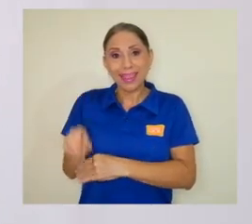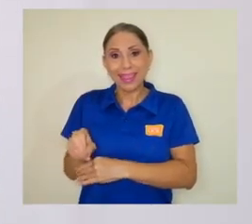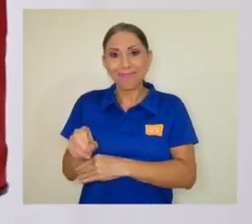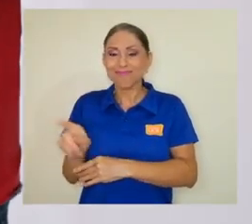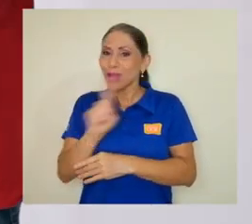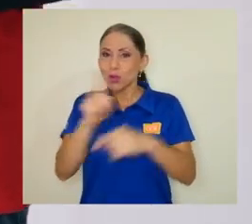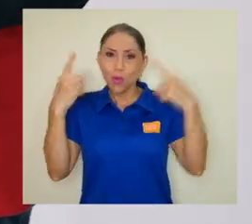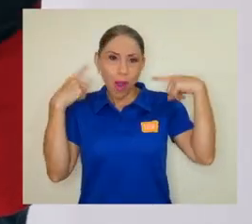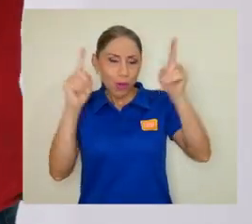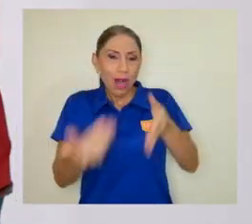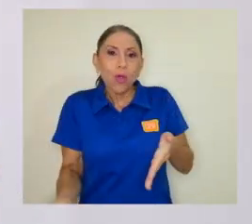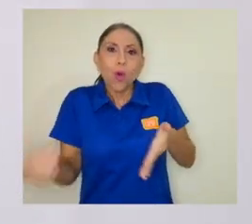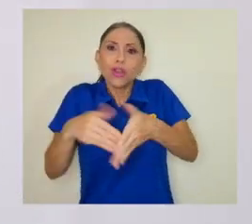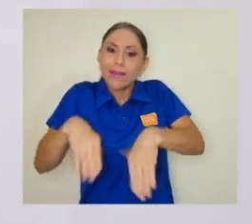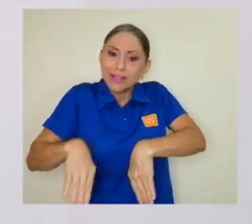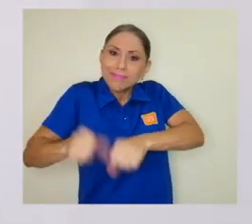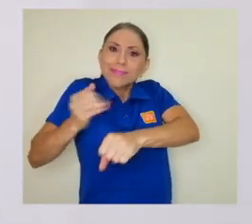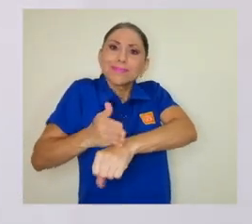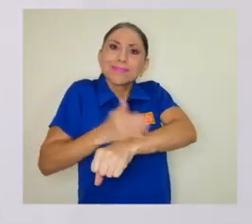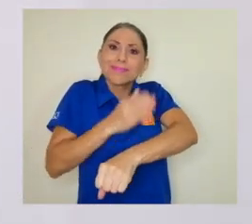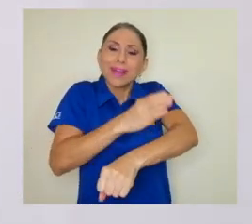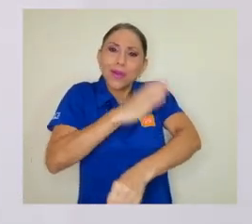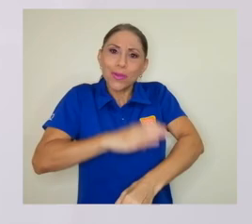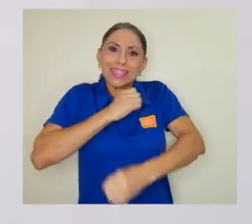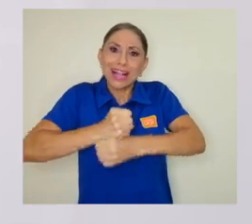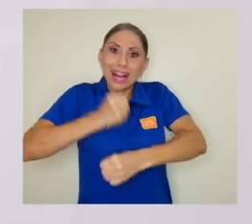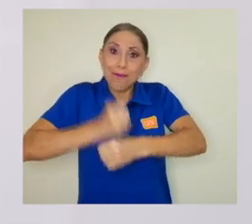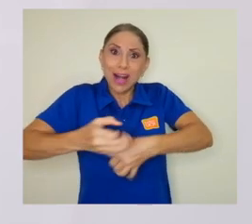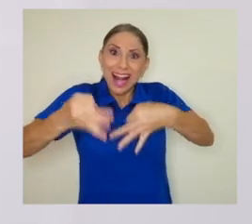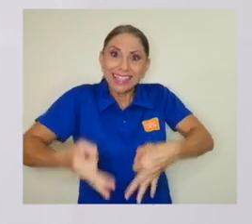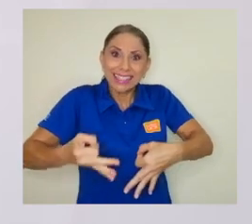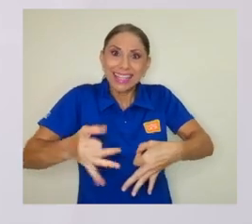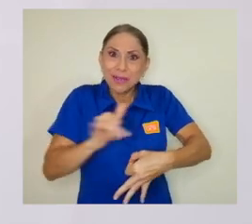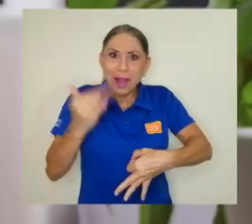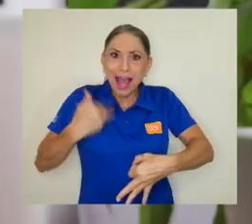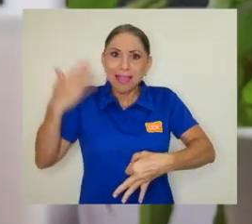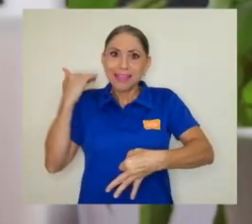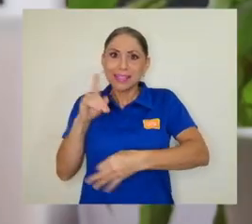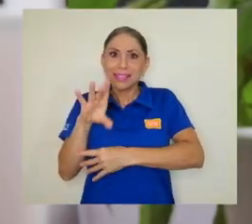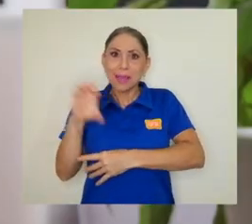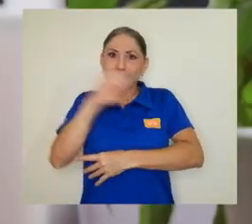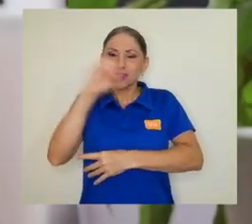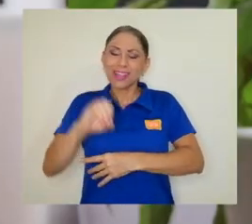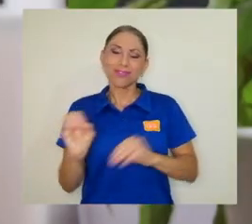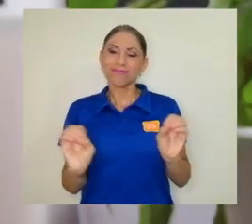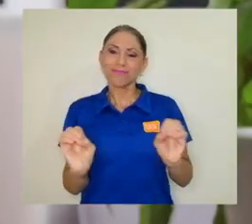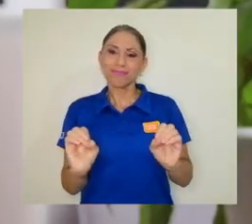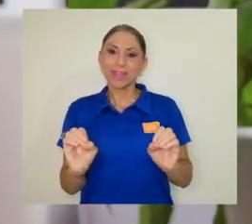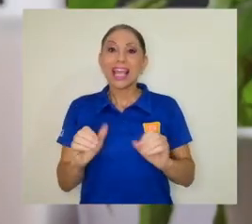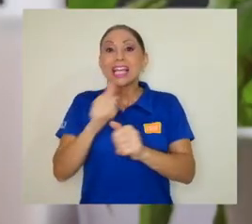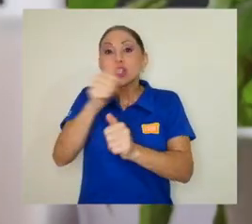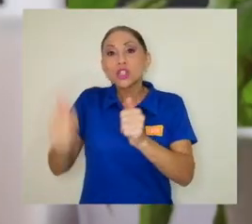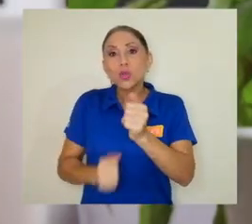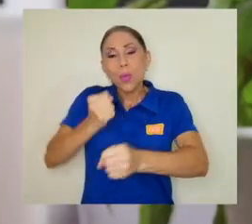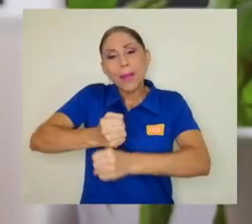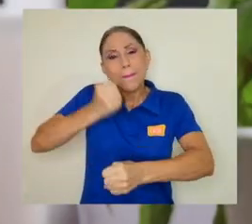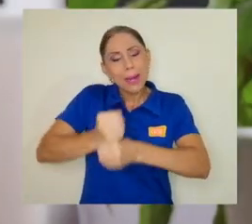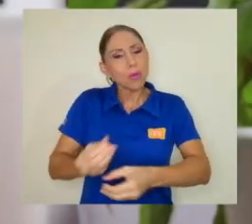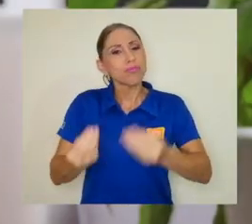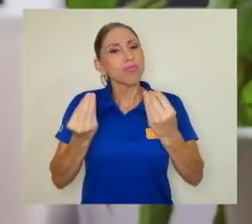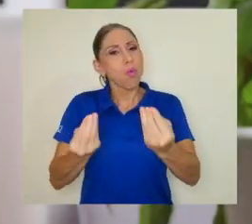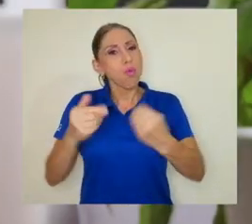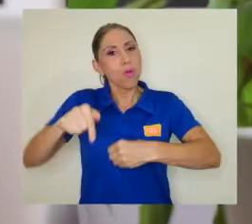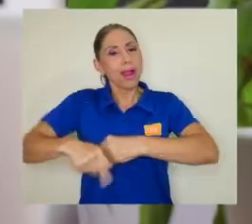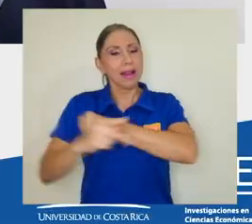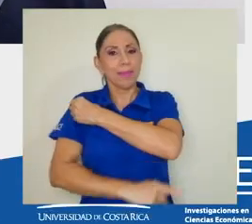logrado recuperar sus condiciones laborales anteriores en un 100%, y el subempleo sigue siendo elevado en el